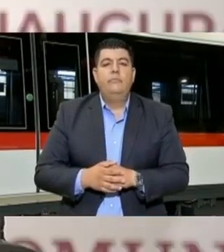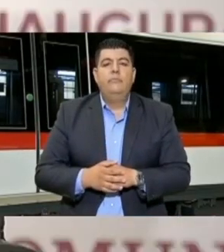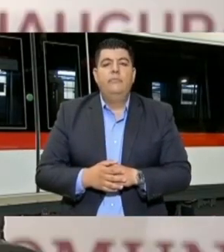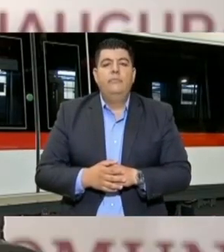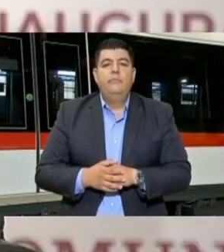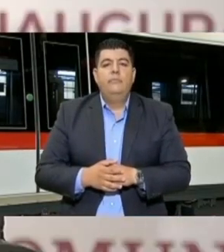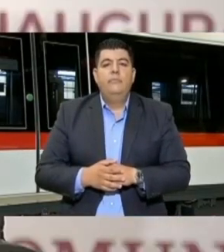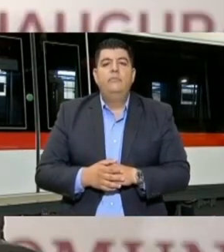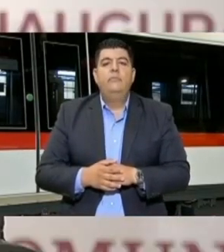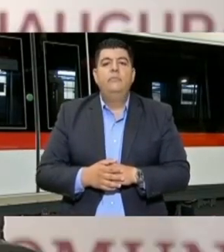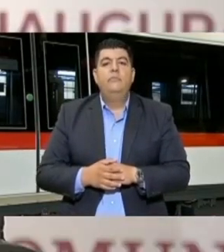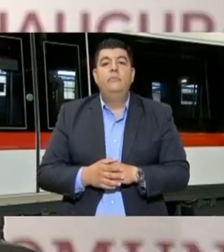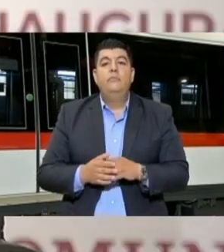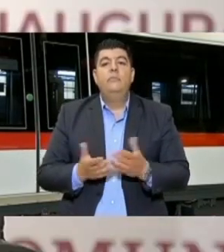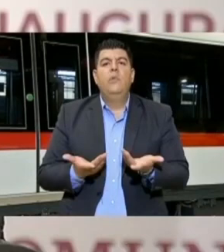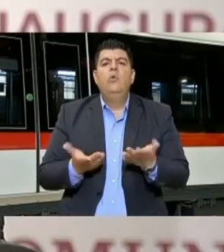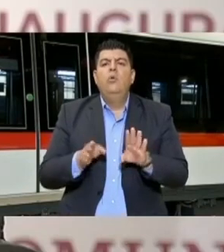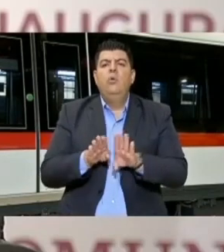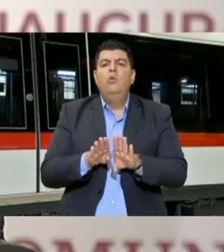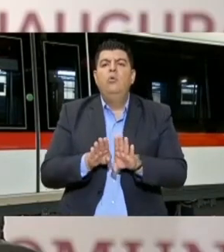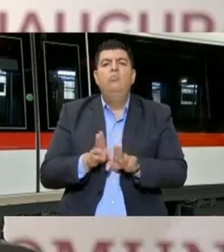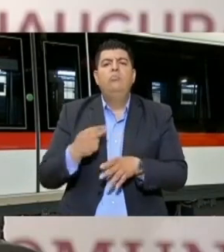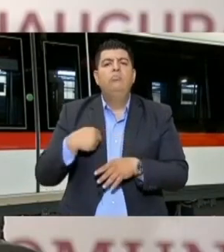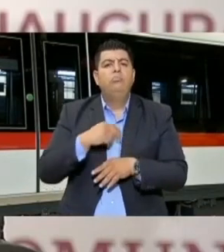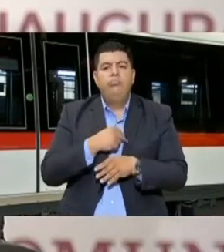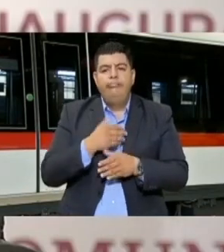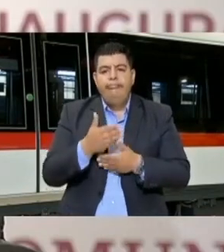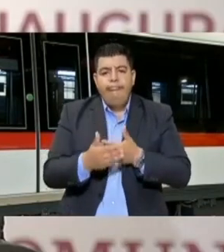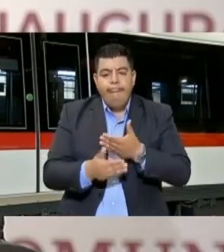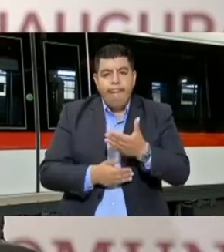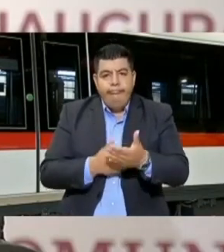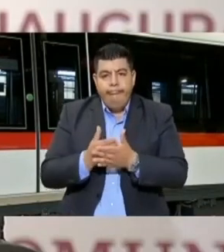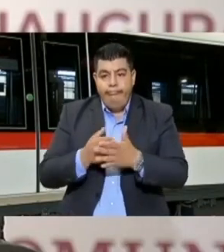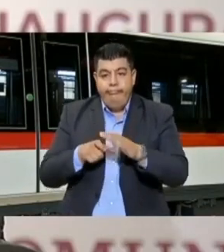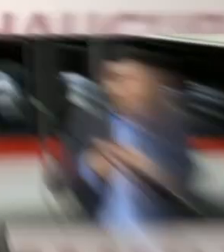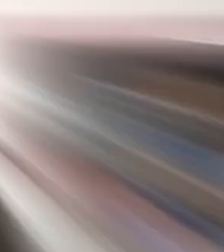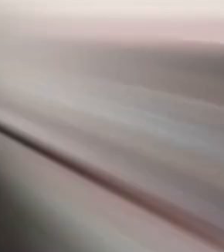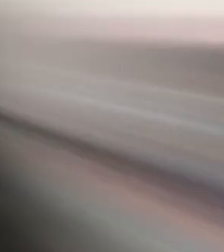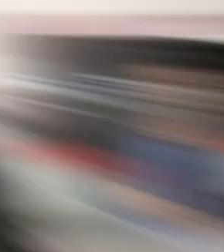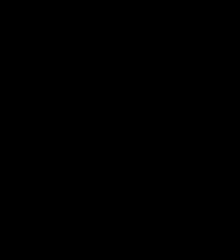nuestro país. ¿Cómo vamos a acabar con la corrupción?